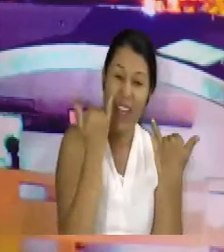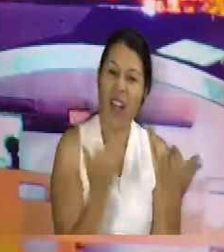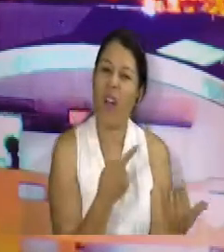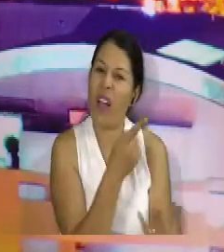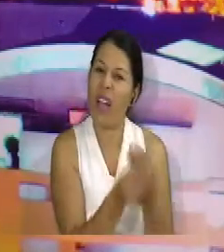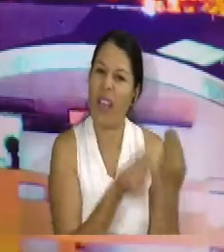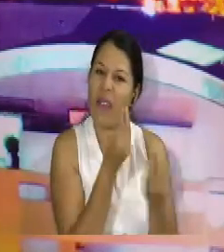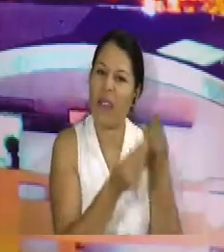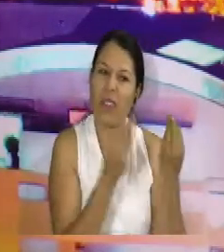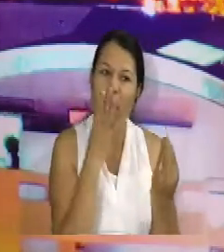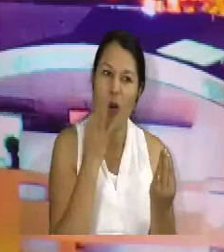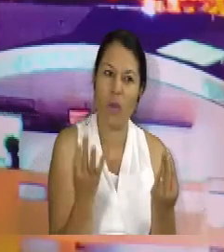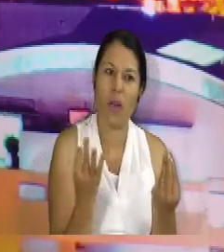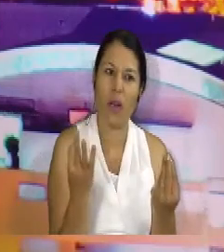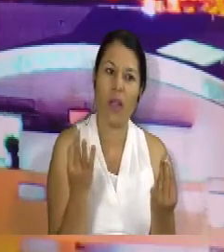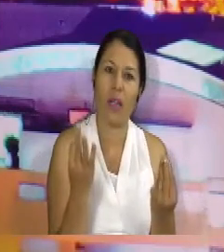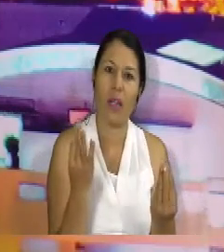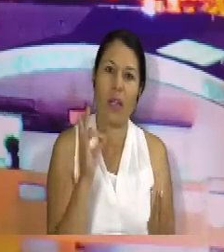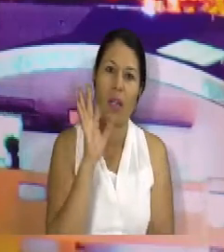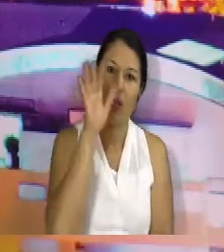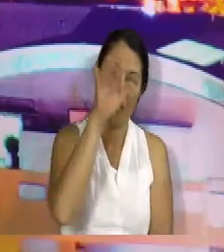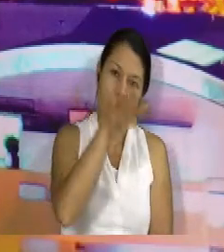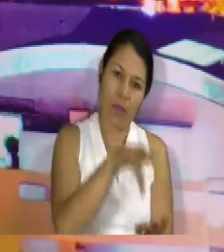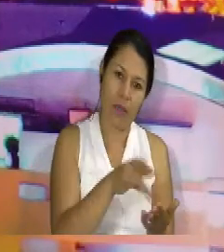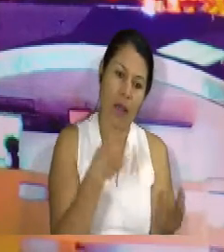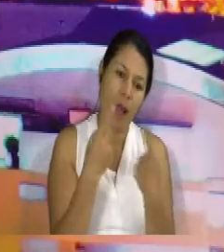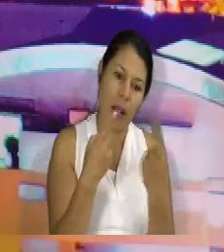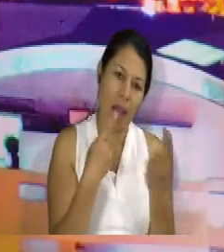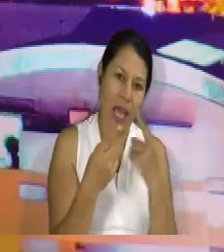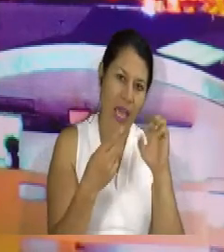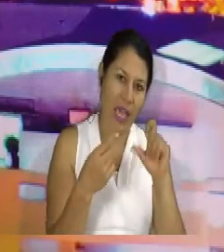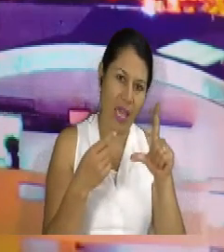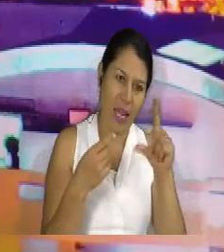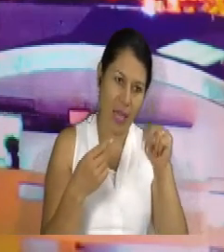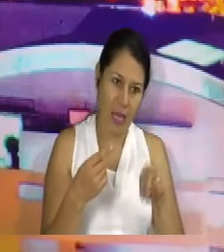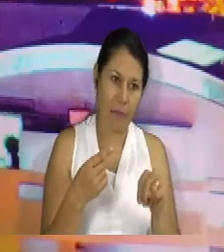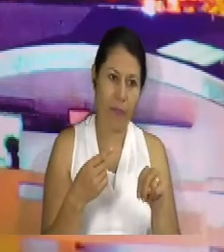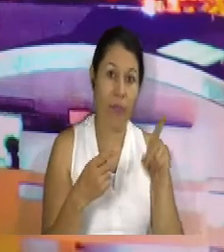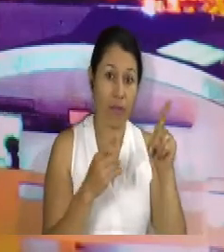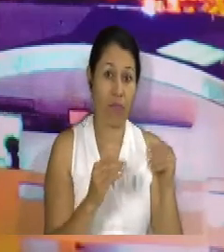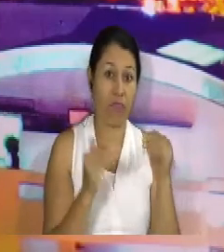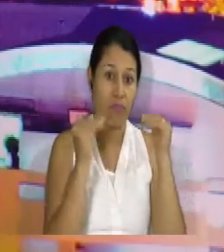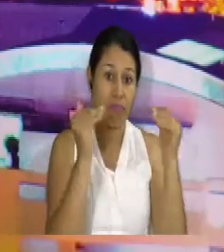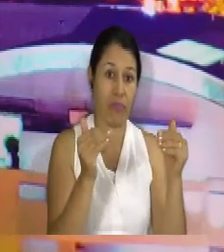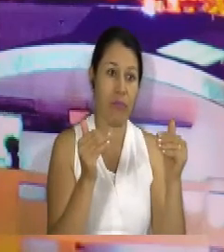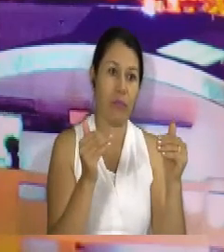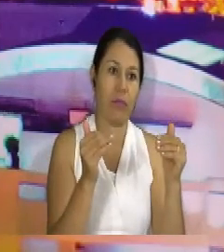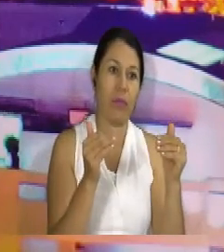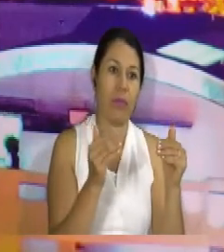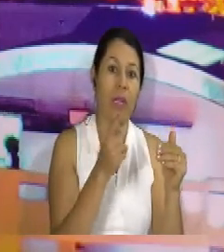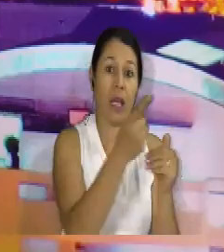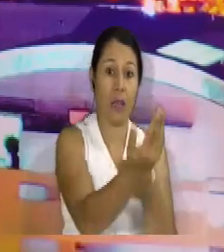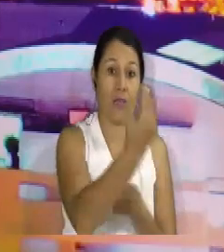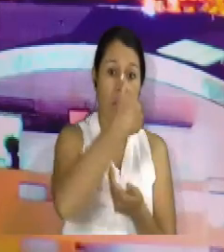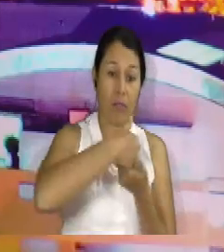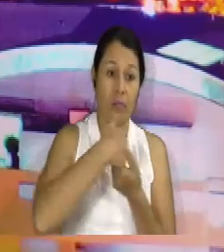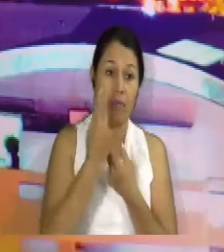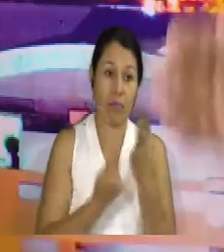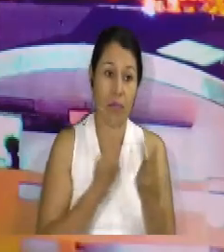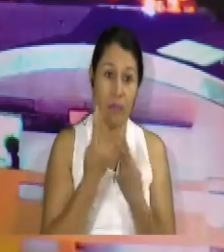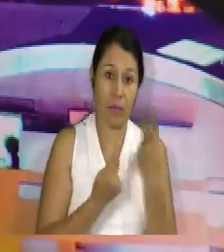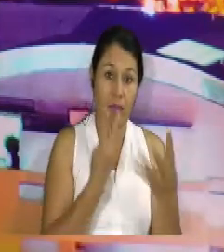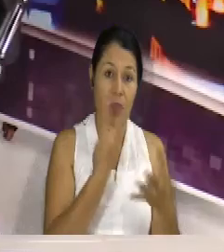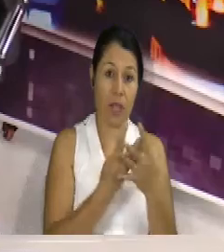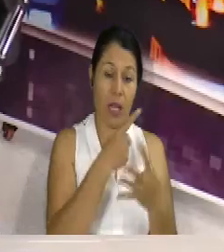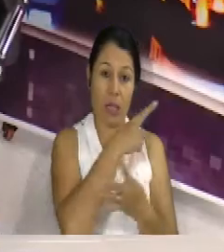con los helenos, con el ELN, y de verdad que es un alto funcionario de allá. Me visitó en la cárcel, en la Picota.